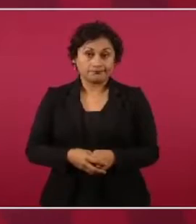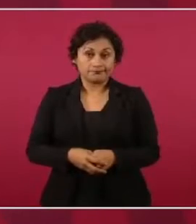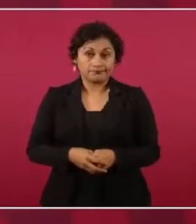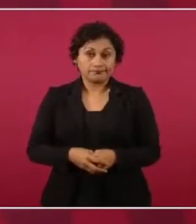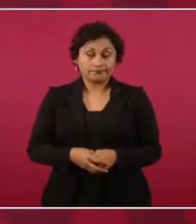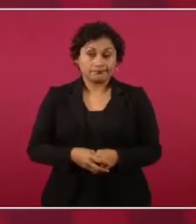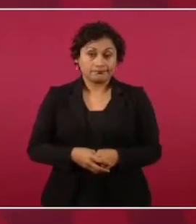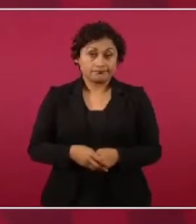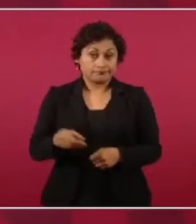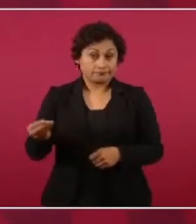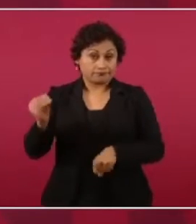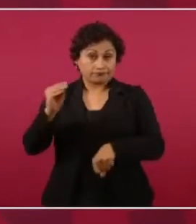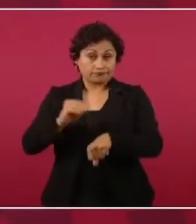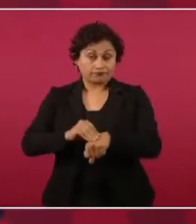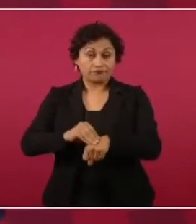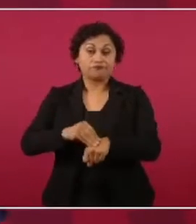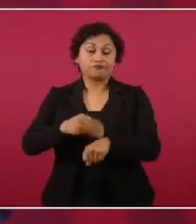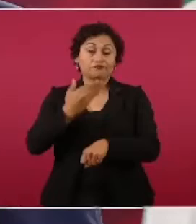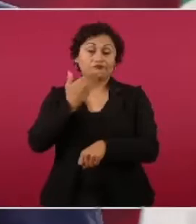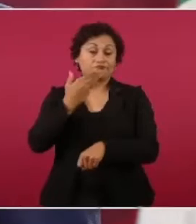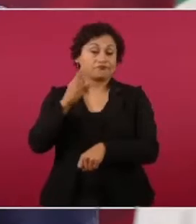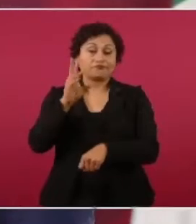si les importa el prestigio de la agencia,